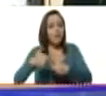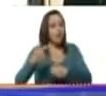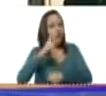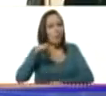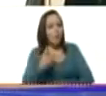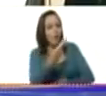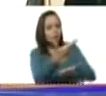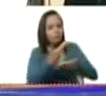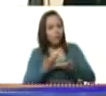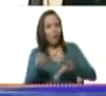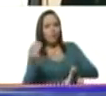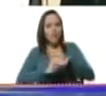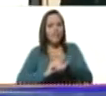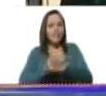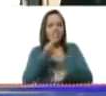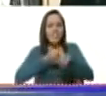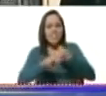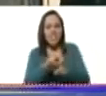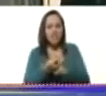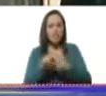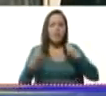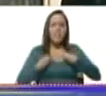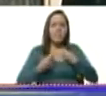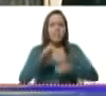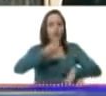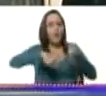necesitamos para la vida económica.